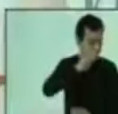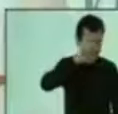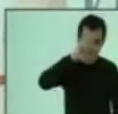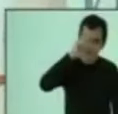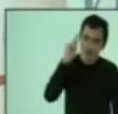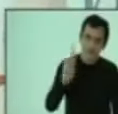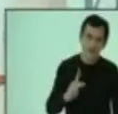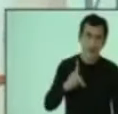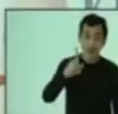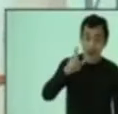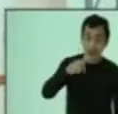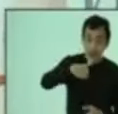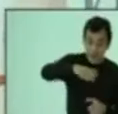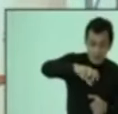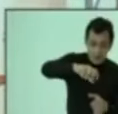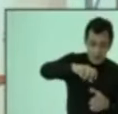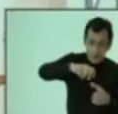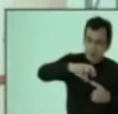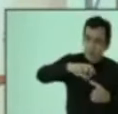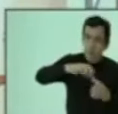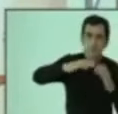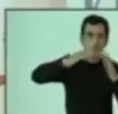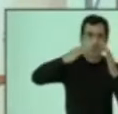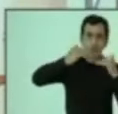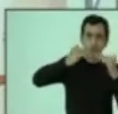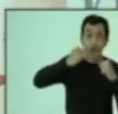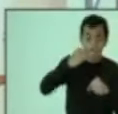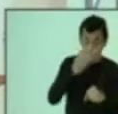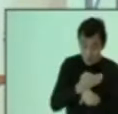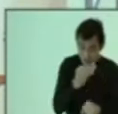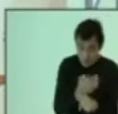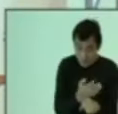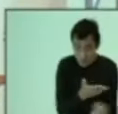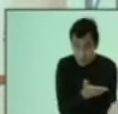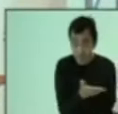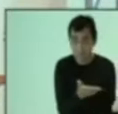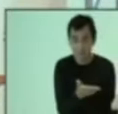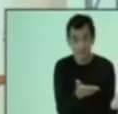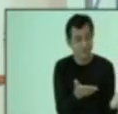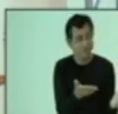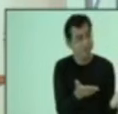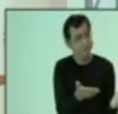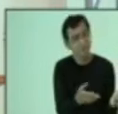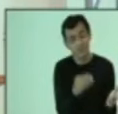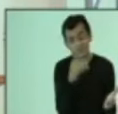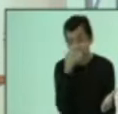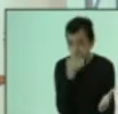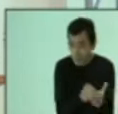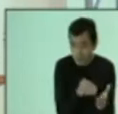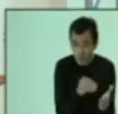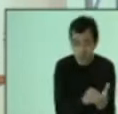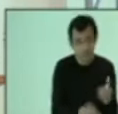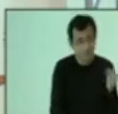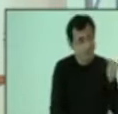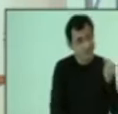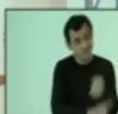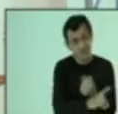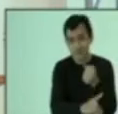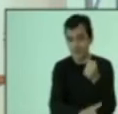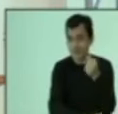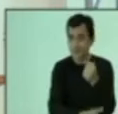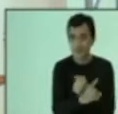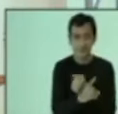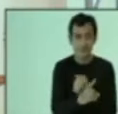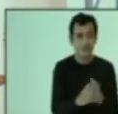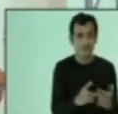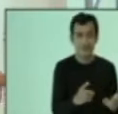agua. A este año 2021 sigue habiendo esas necesidades que